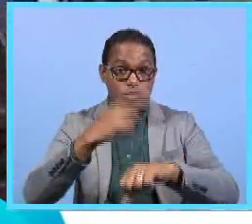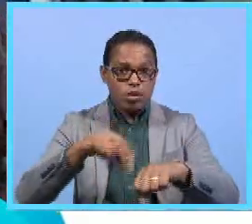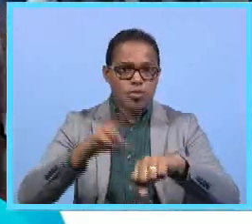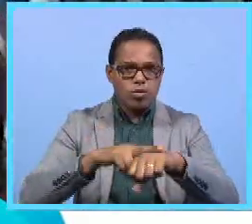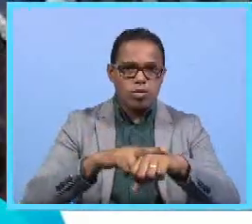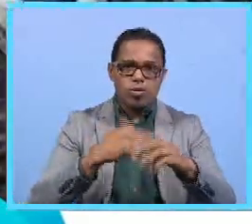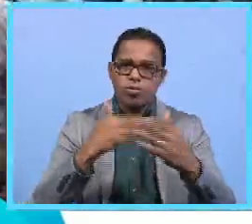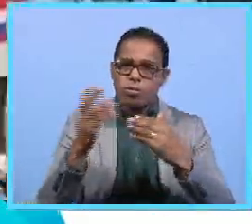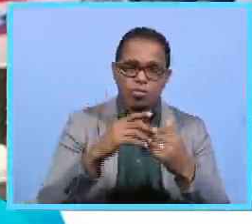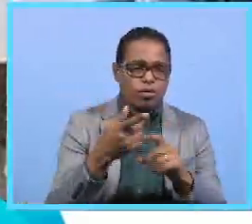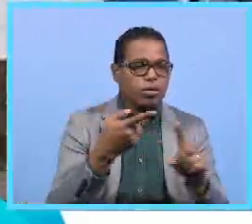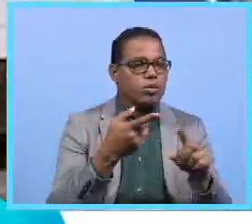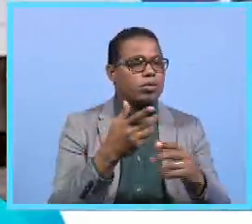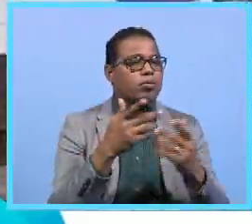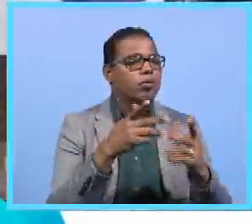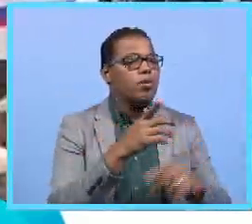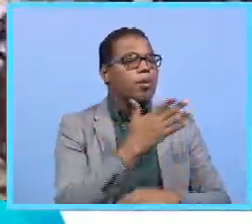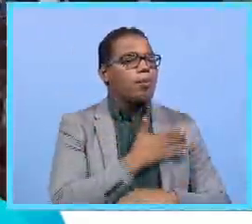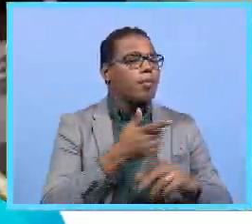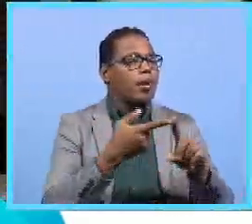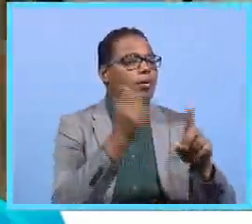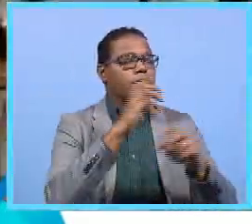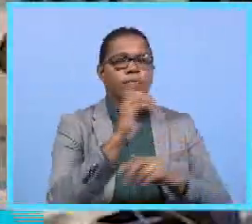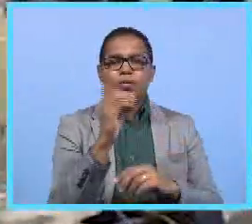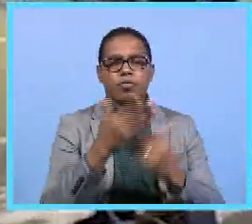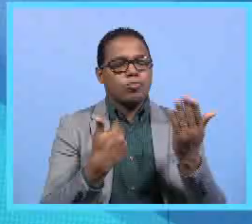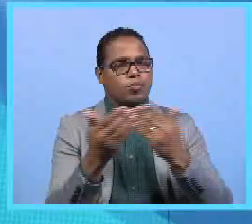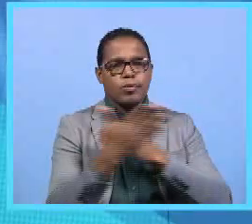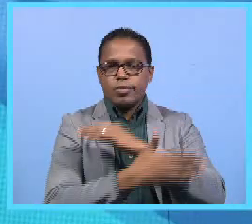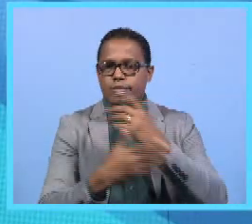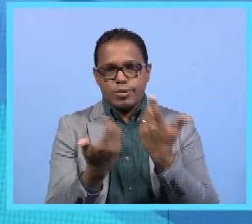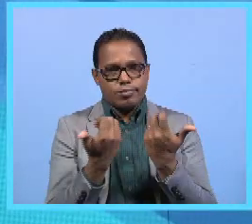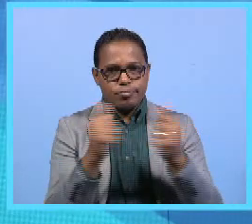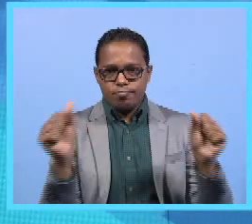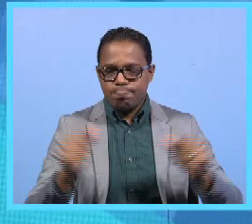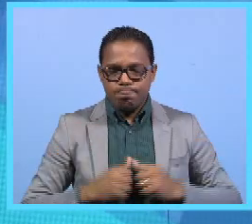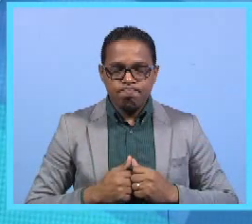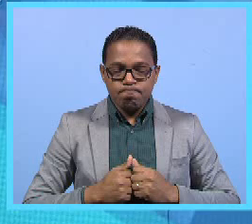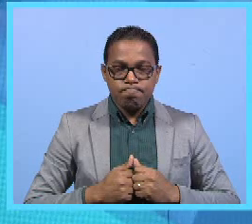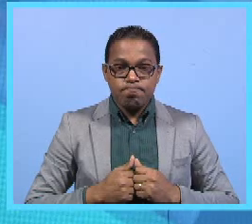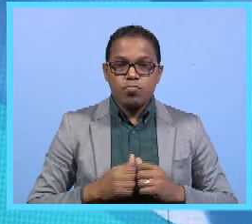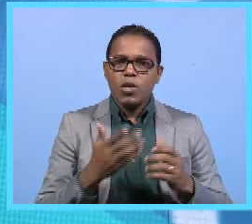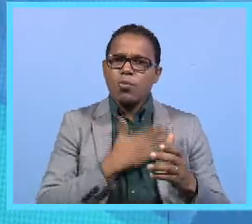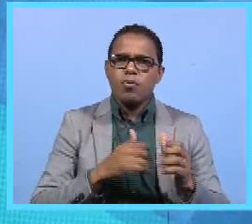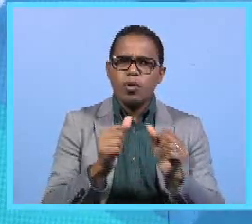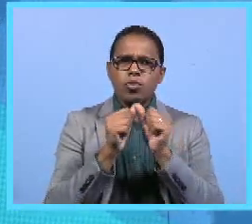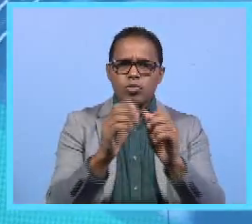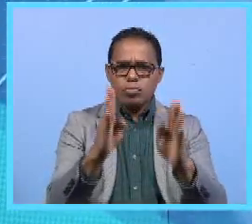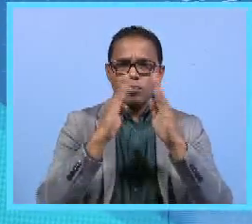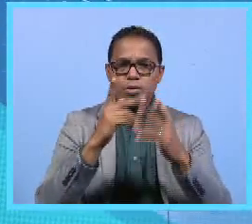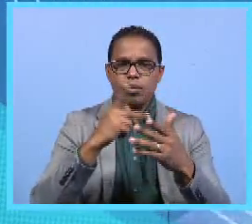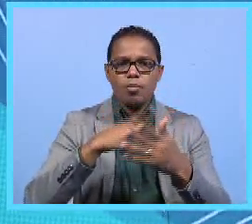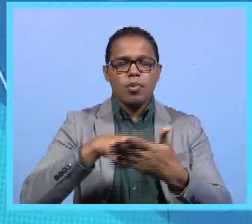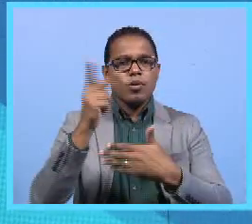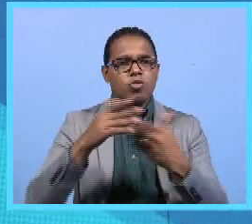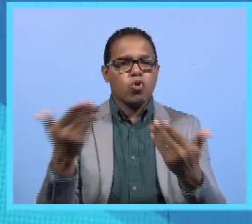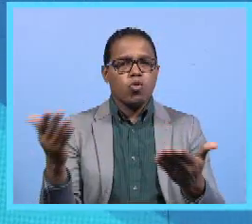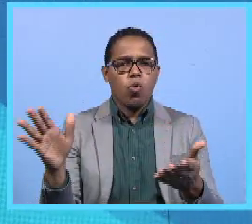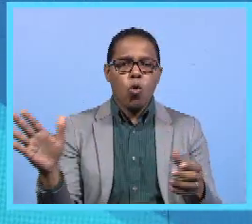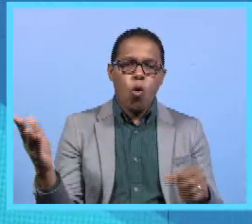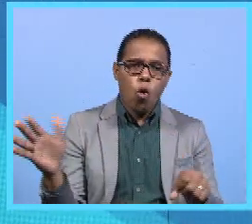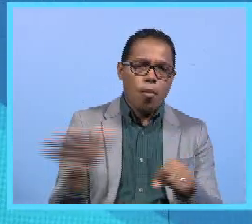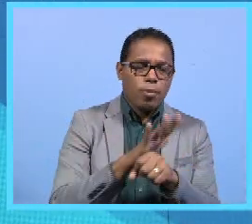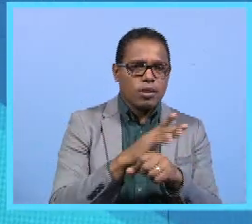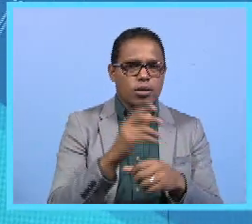sin importar la nacionalidad de que se trate. Mantenga la sintonía junto a nosotros, disfrutando de toda la programación de RTVD Canal 4,